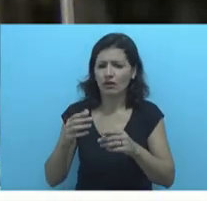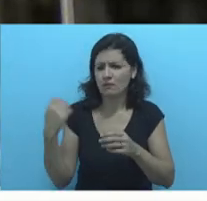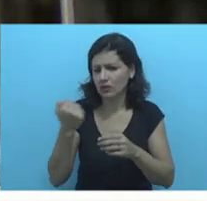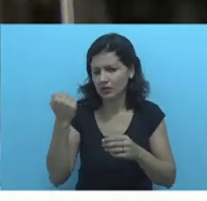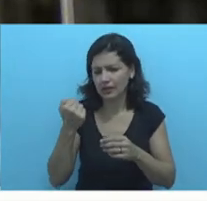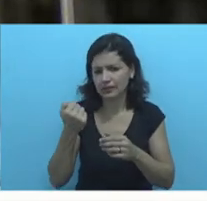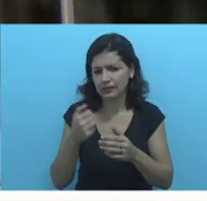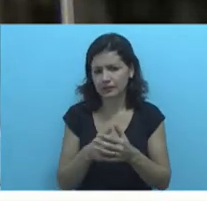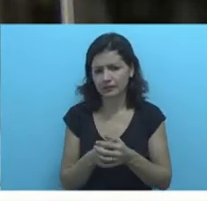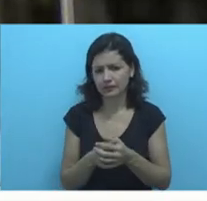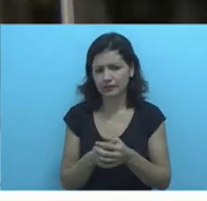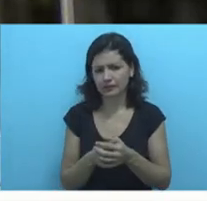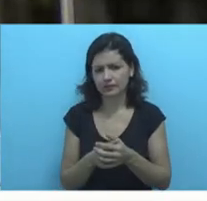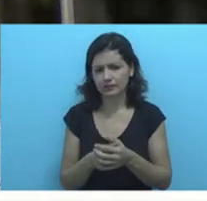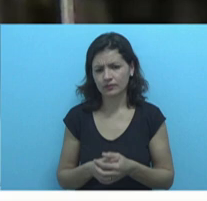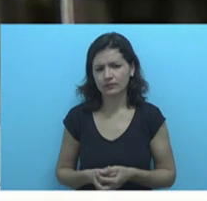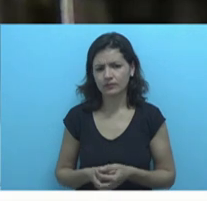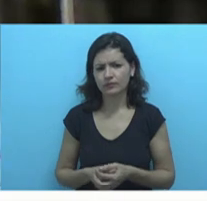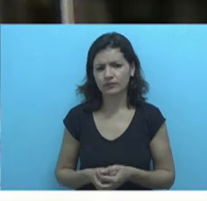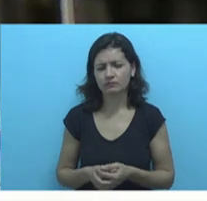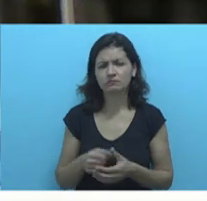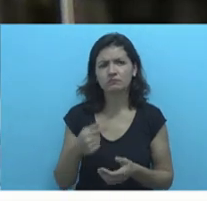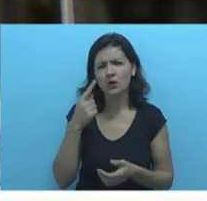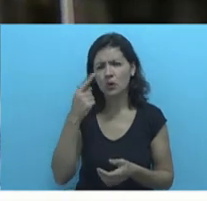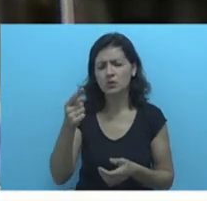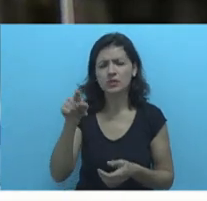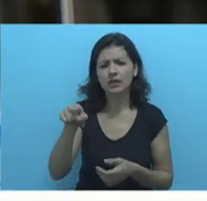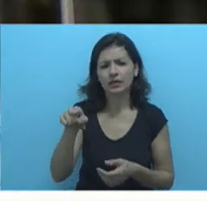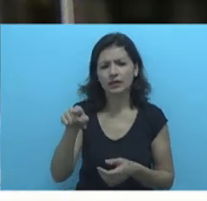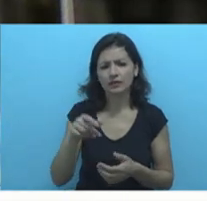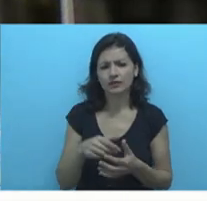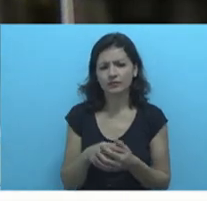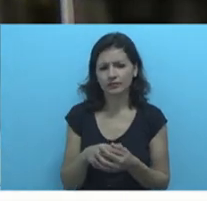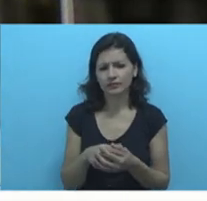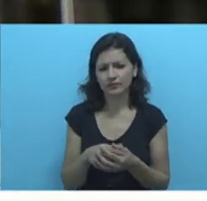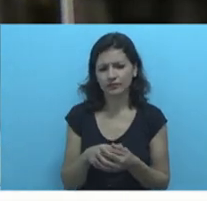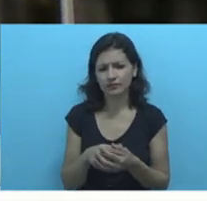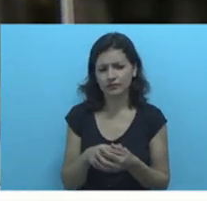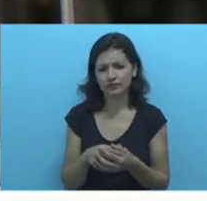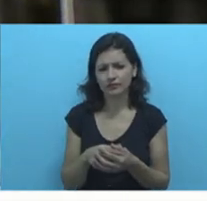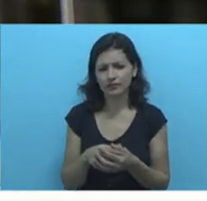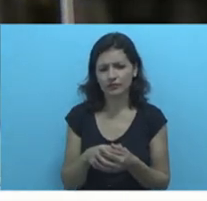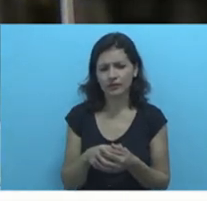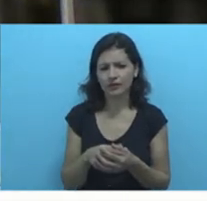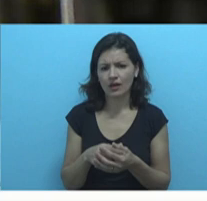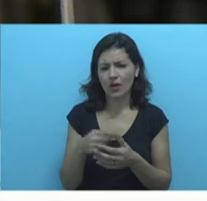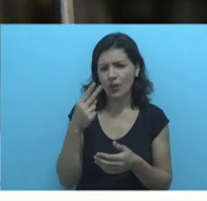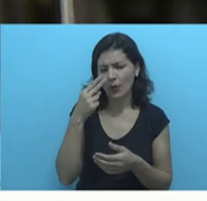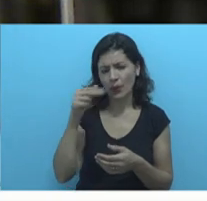Yo a Miguel lo conocí en persona después de que fui electa en julio